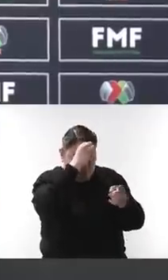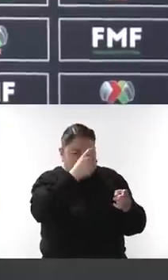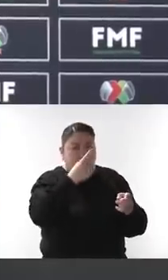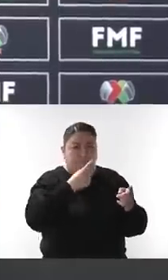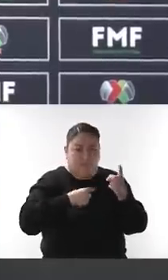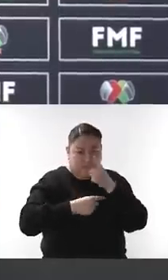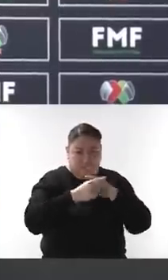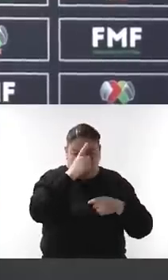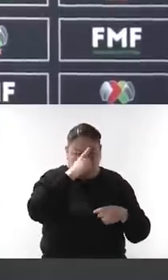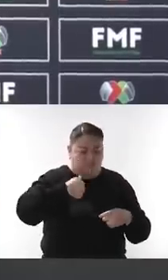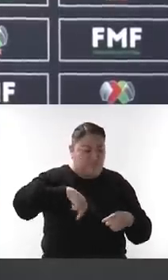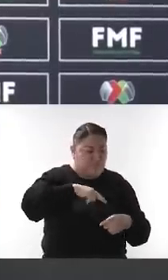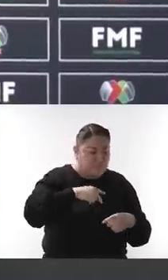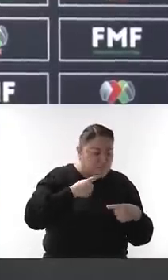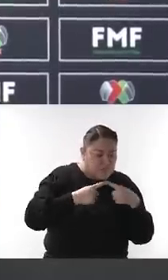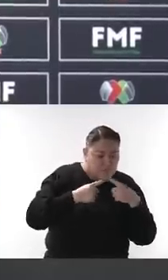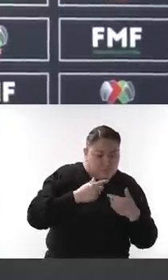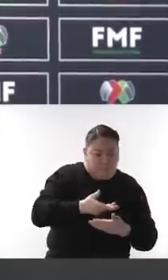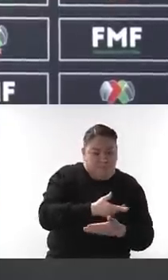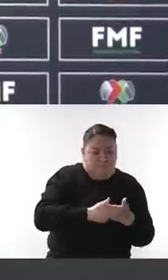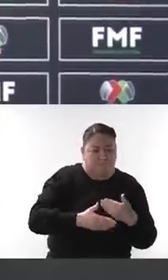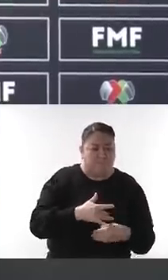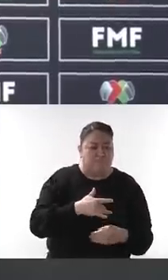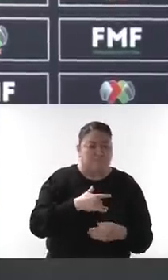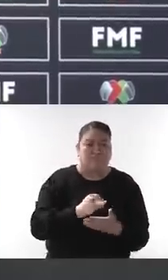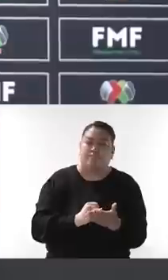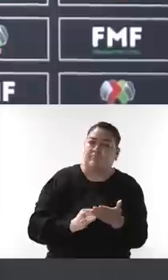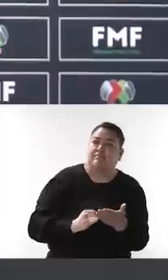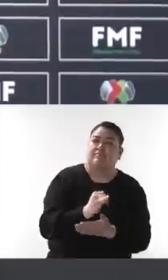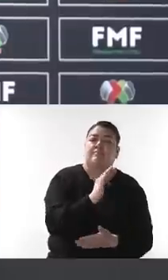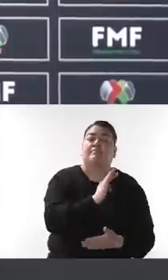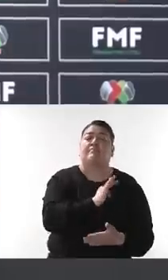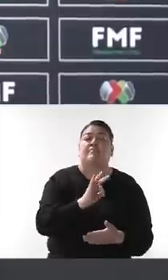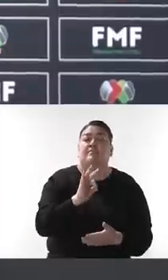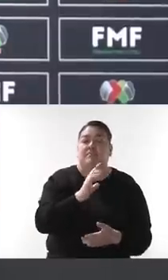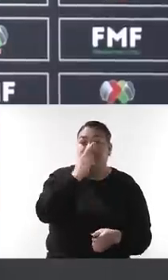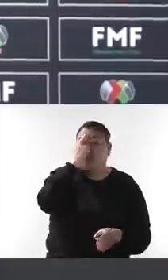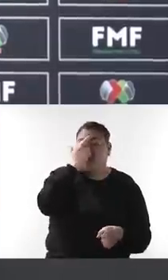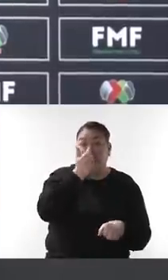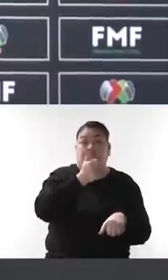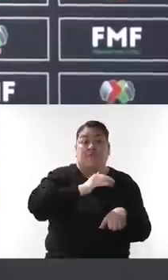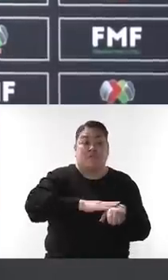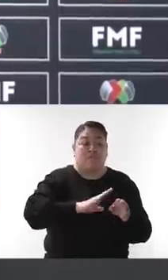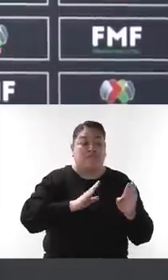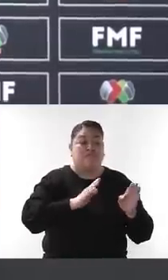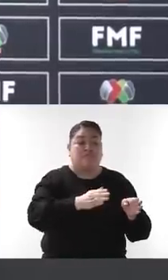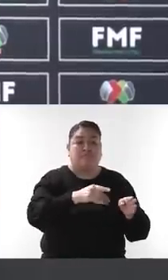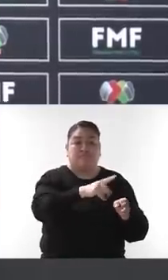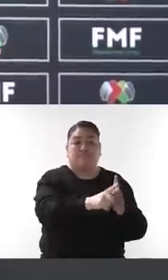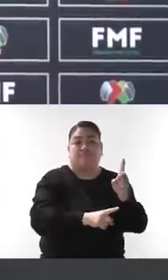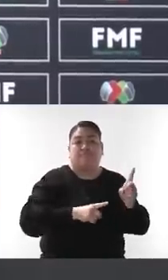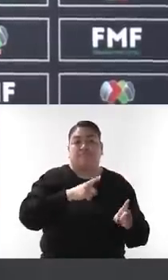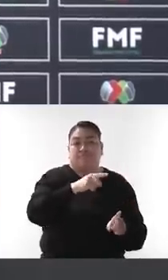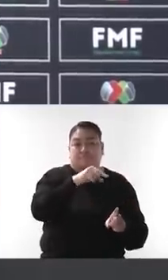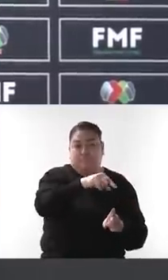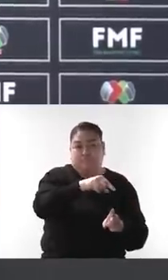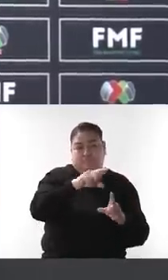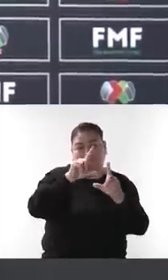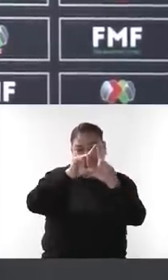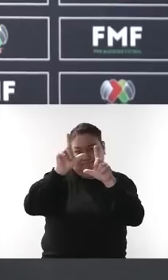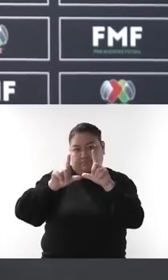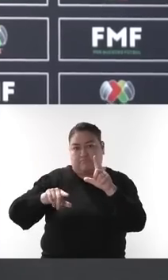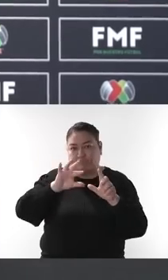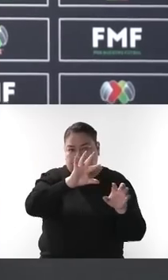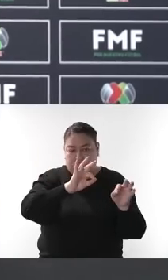fortalecer las decisiones internas de esta parte que es la administración deportiva de selecciones nacionales.